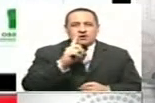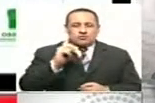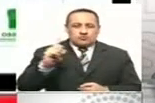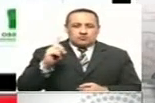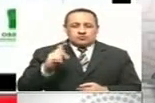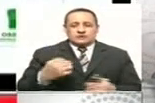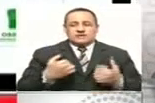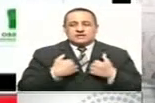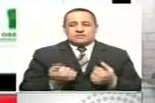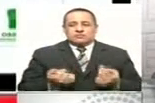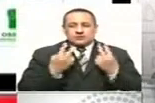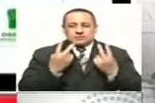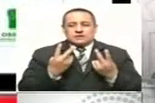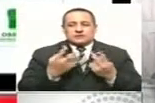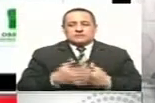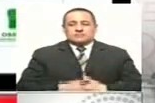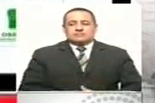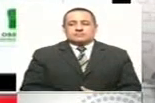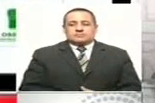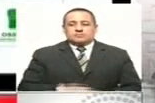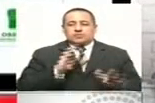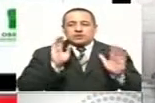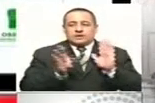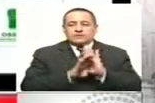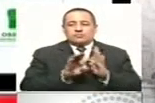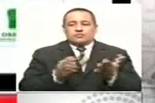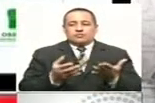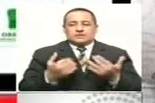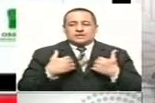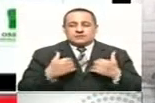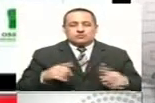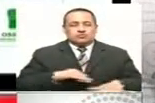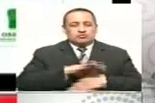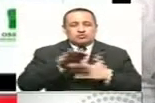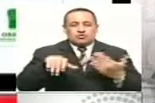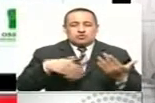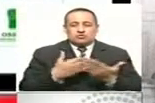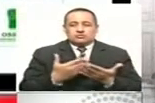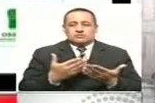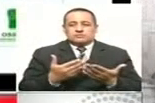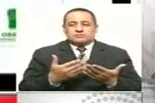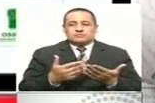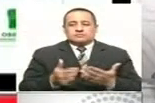Y tenemos ahí, por ejemplo, tenemos todos los